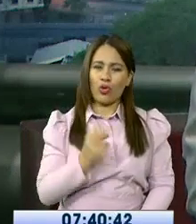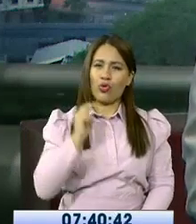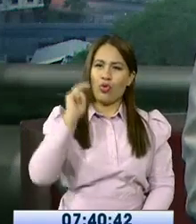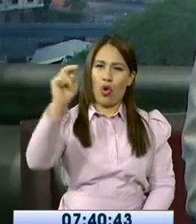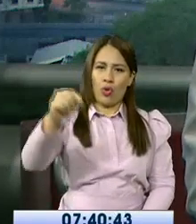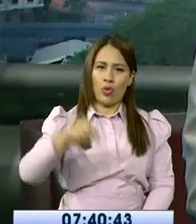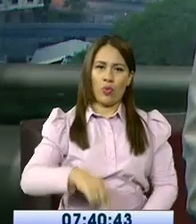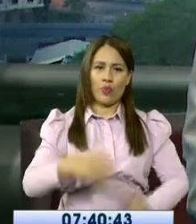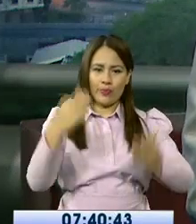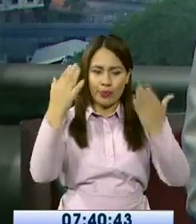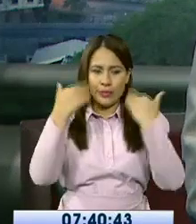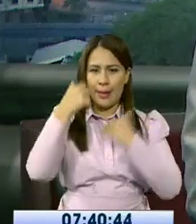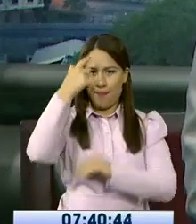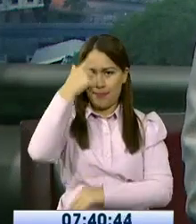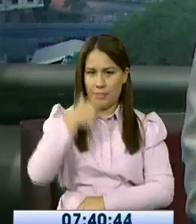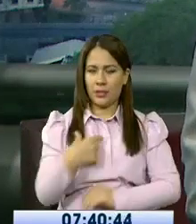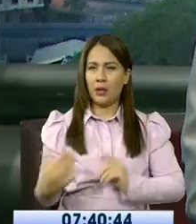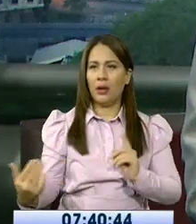accidente